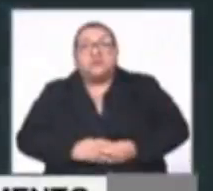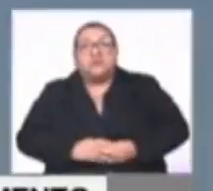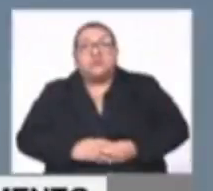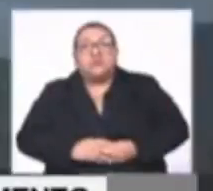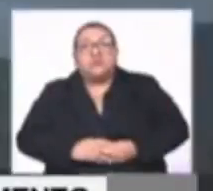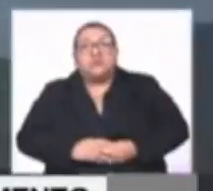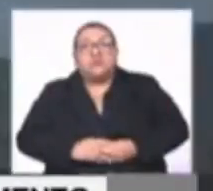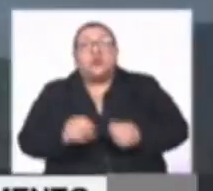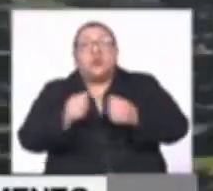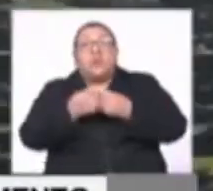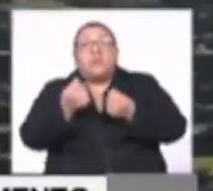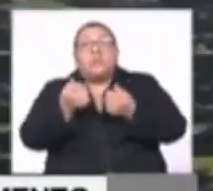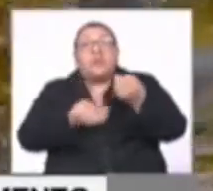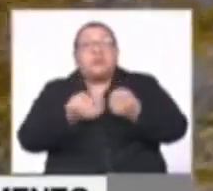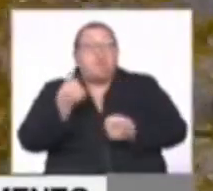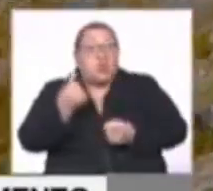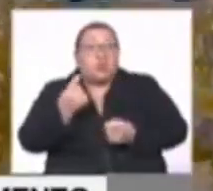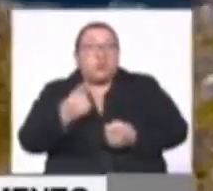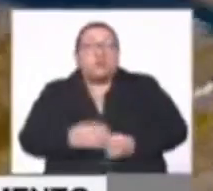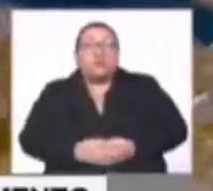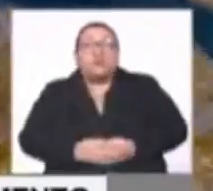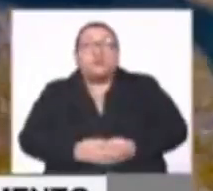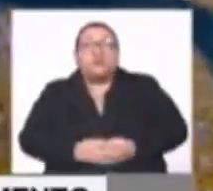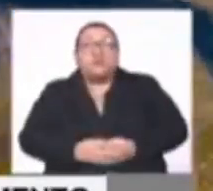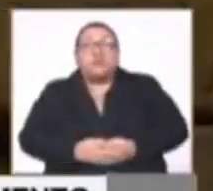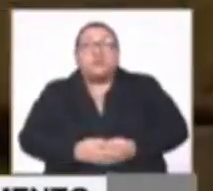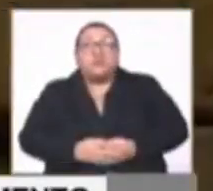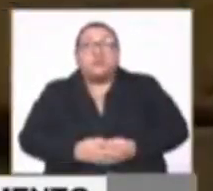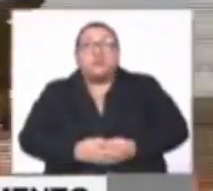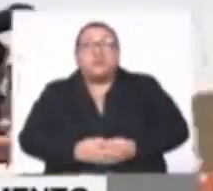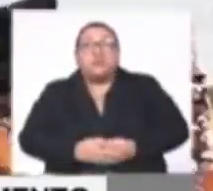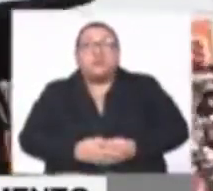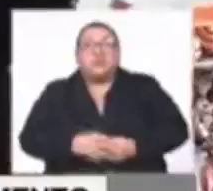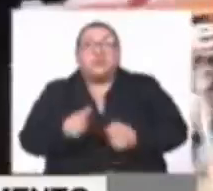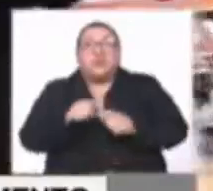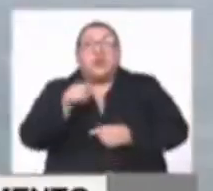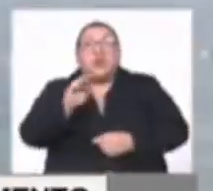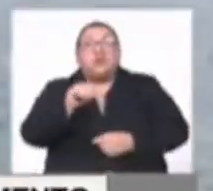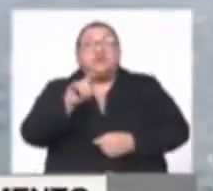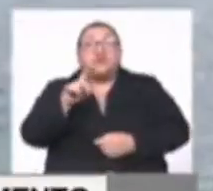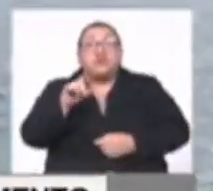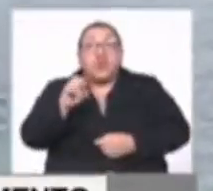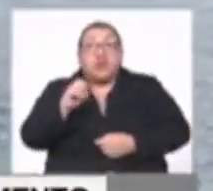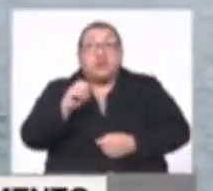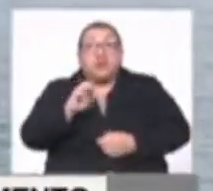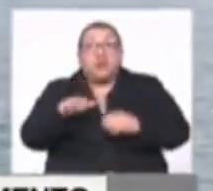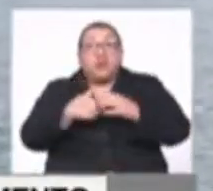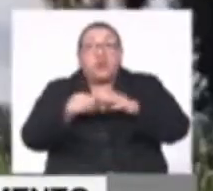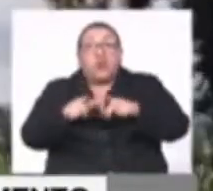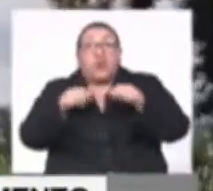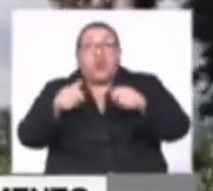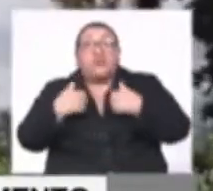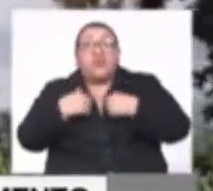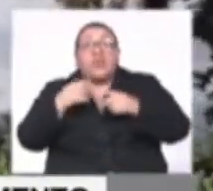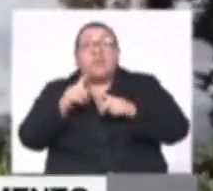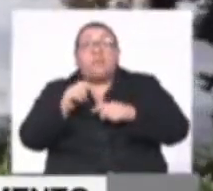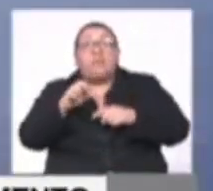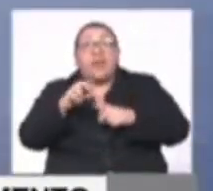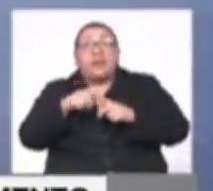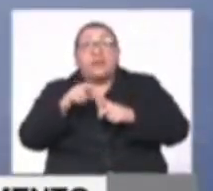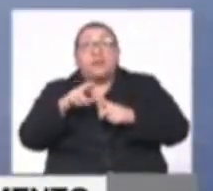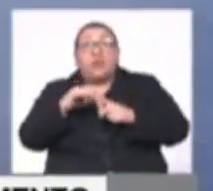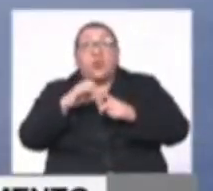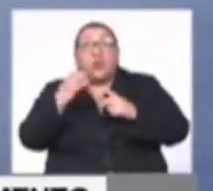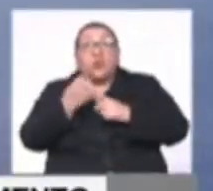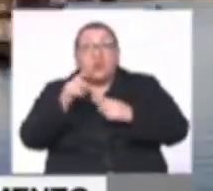un precio único. Los monumentos arqueológicos, museos o lugares históricos integrantes del patrimonio cultural de la nación